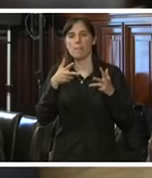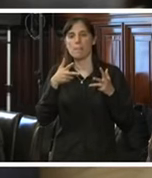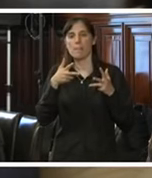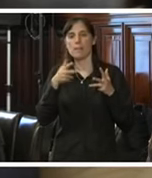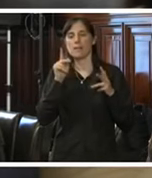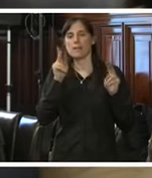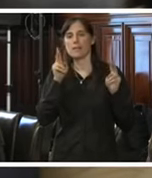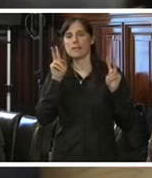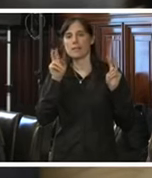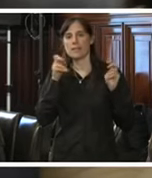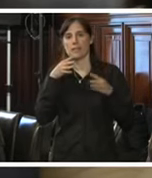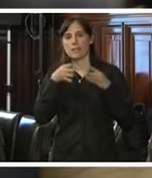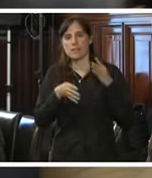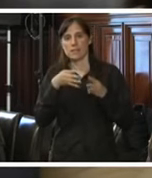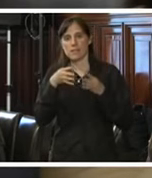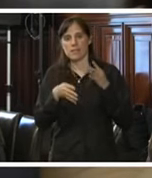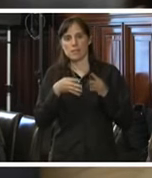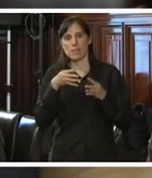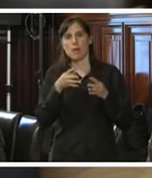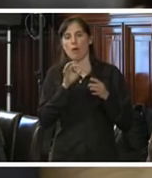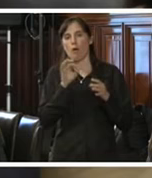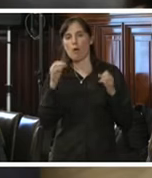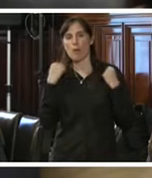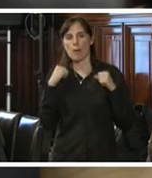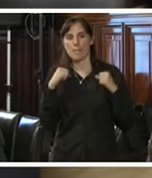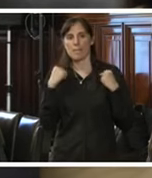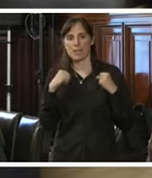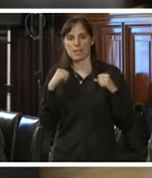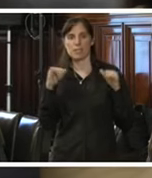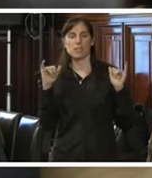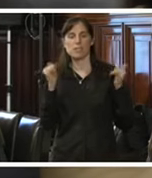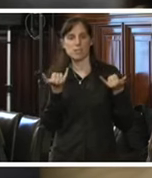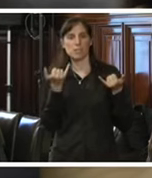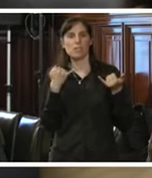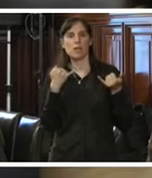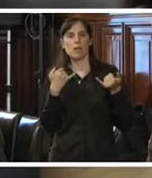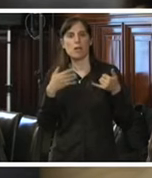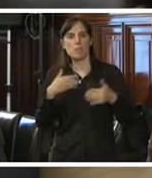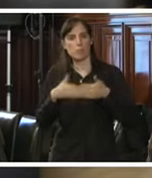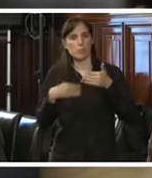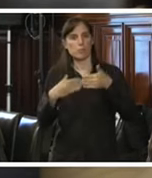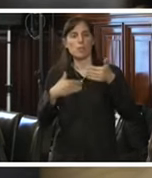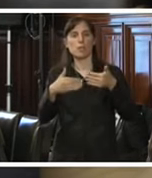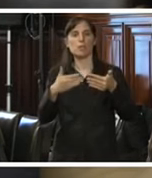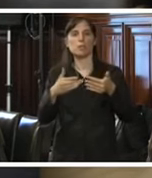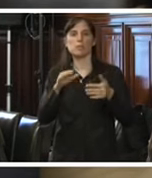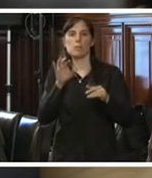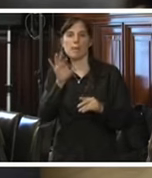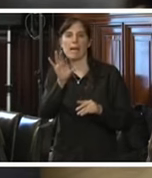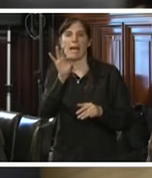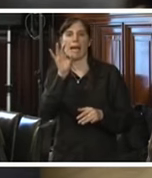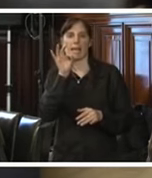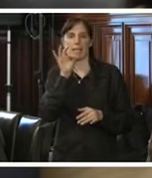al funcionamiento o a las prácticas que observamos en los procesos de designación y de sanción de magistrados